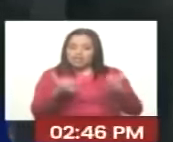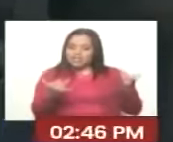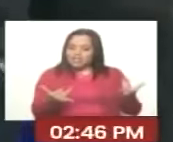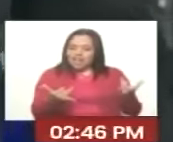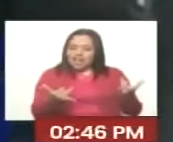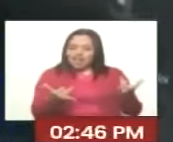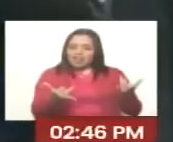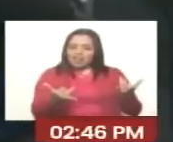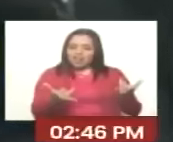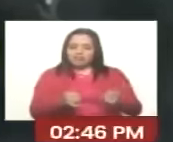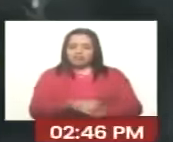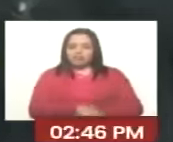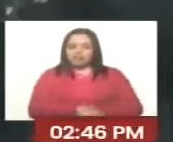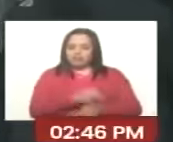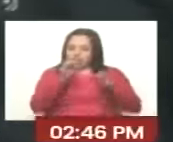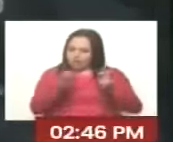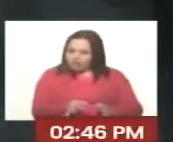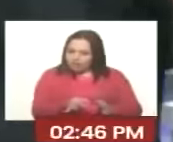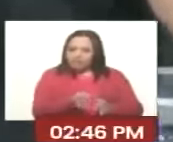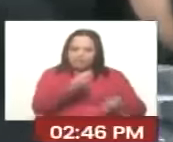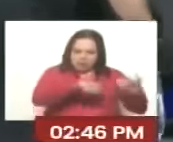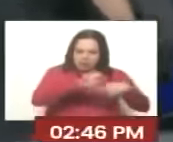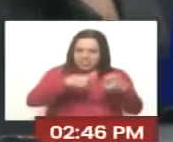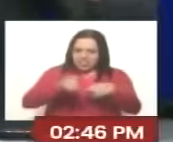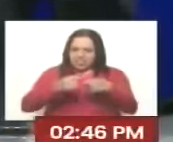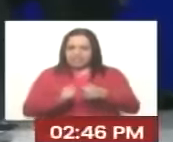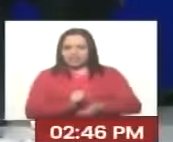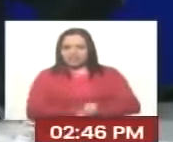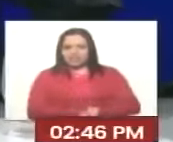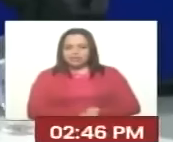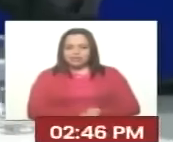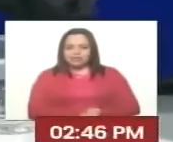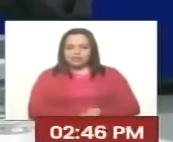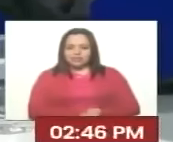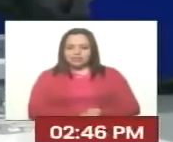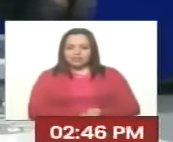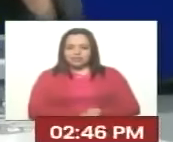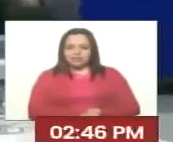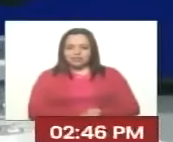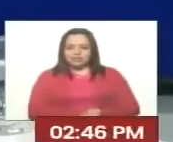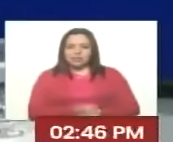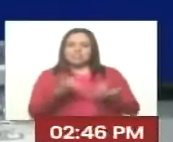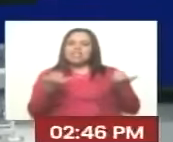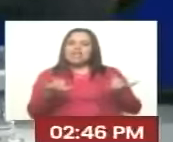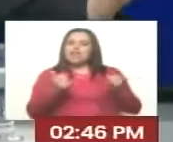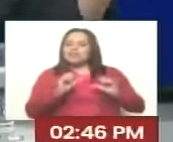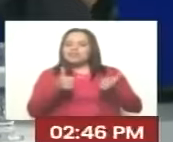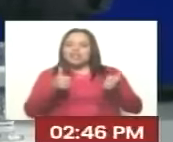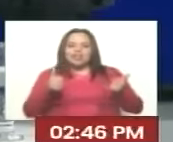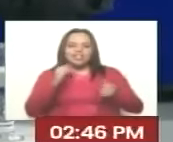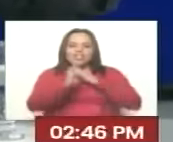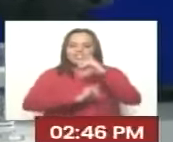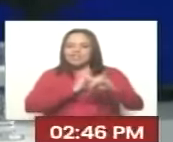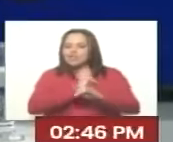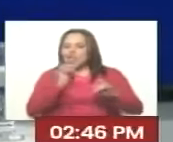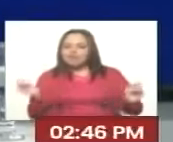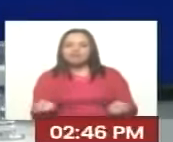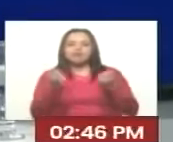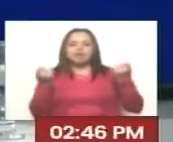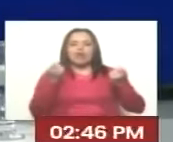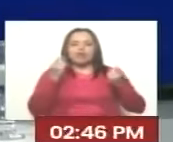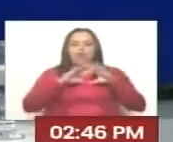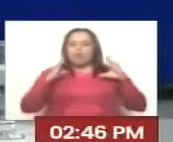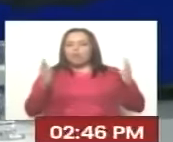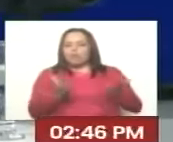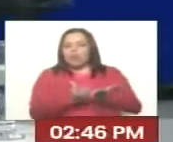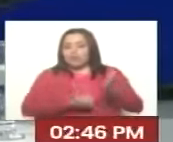entre comillas, comercial. O sea, era ya... Era como su lanzamiento más... Internacional. Hacia un público